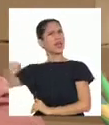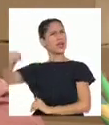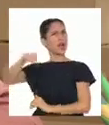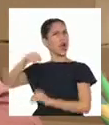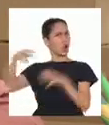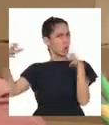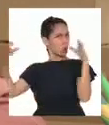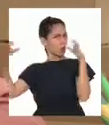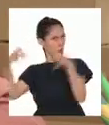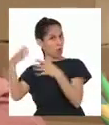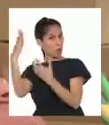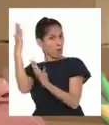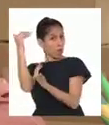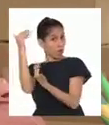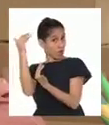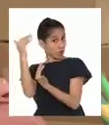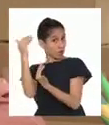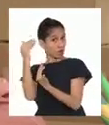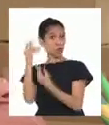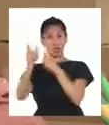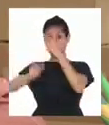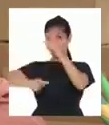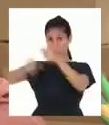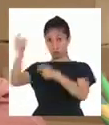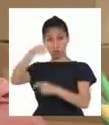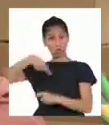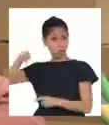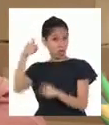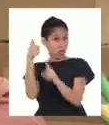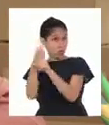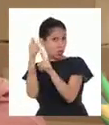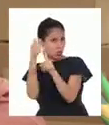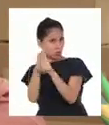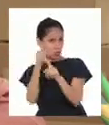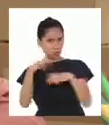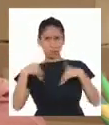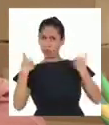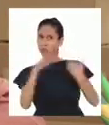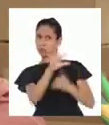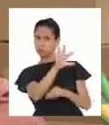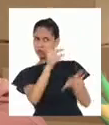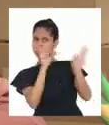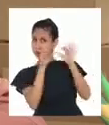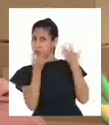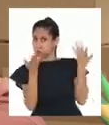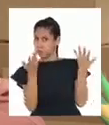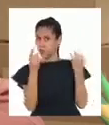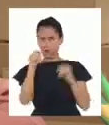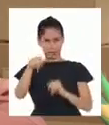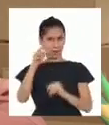podía decidir. Aquí te comparto algo para que escuches un audio.